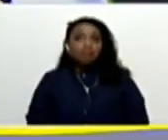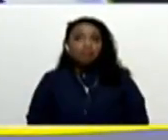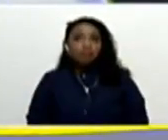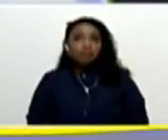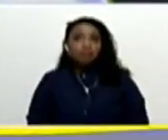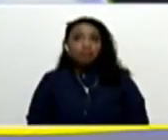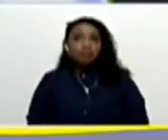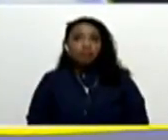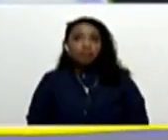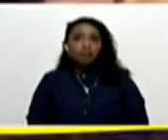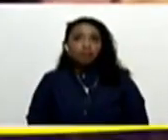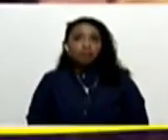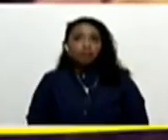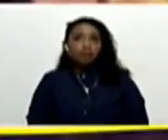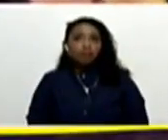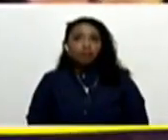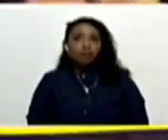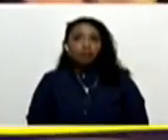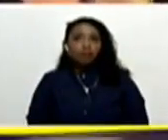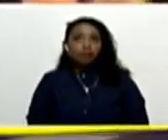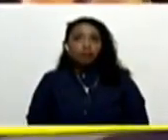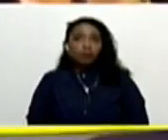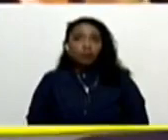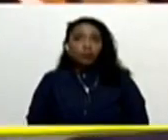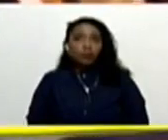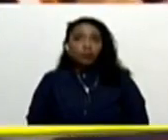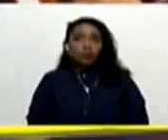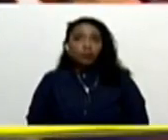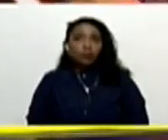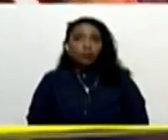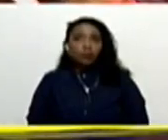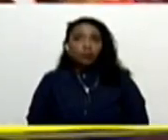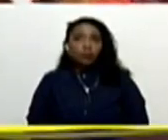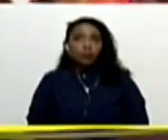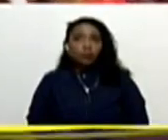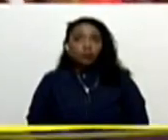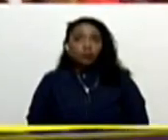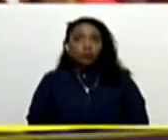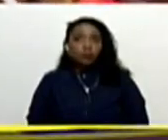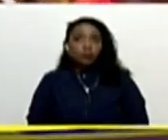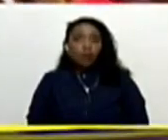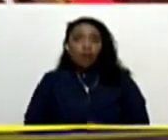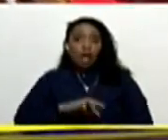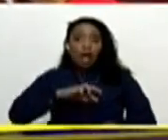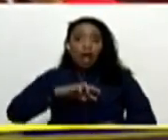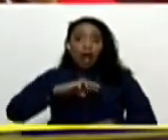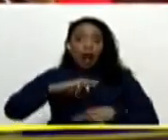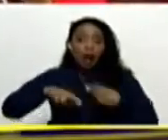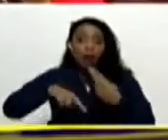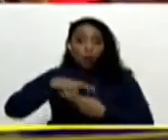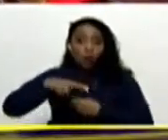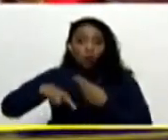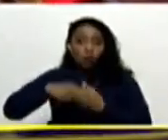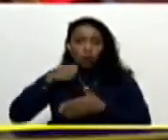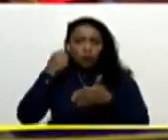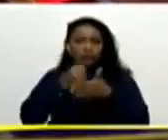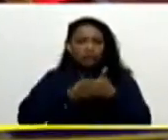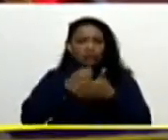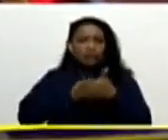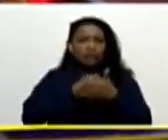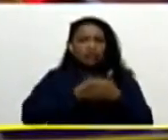entonces, con una revolución una lucha revolucionaria muy